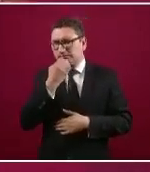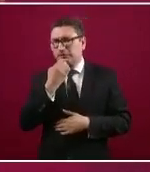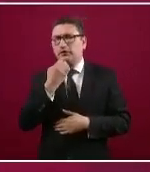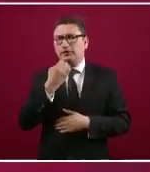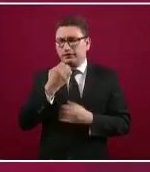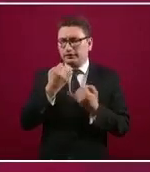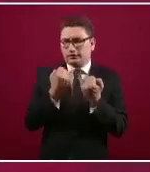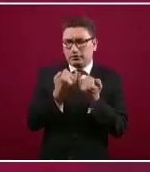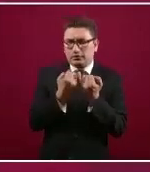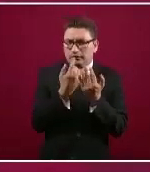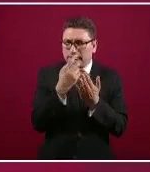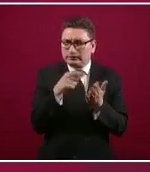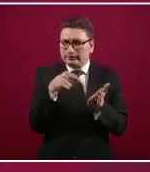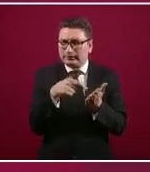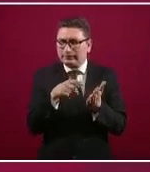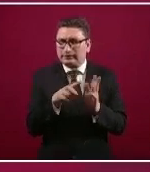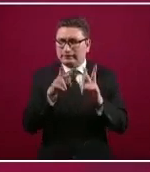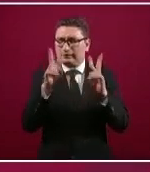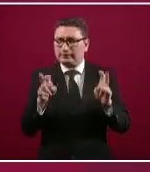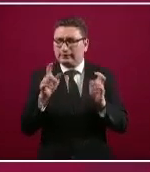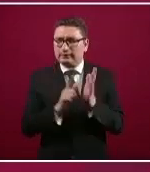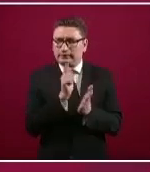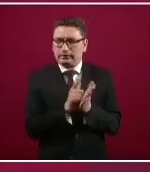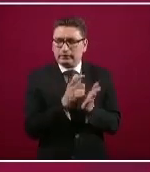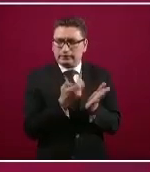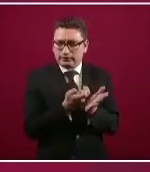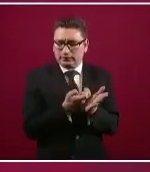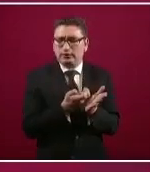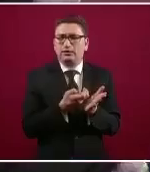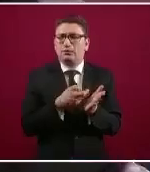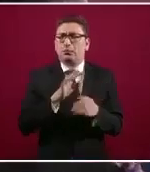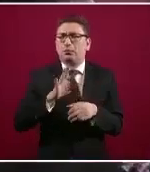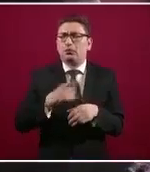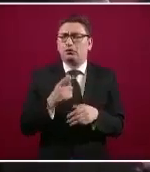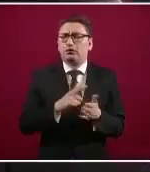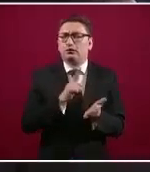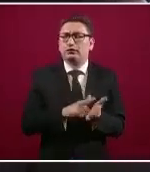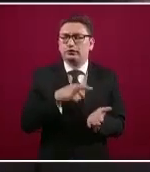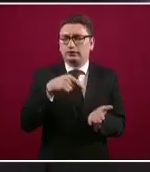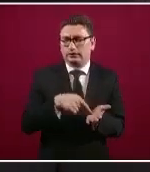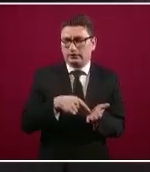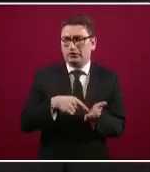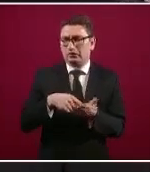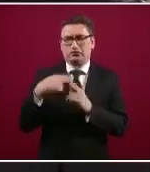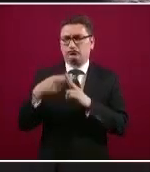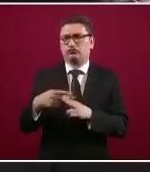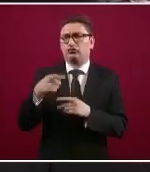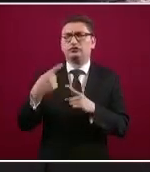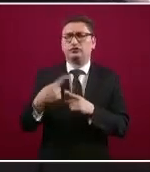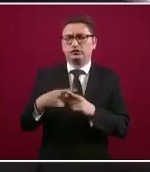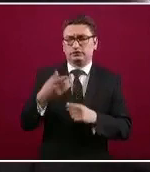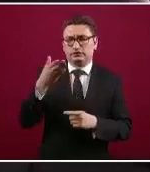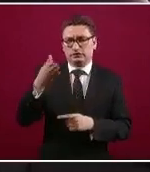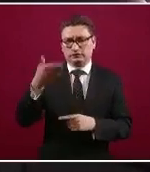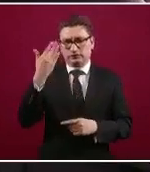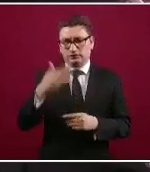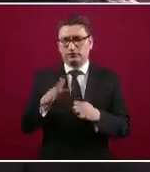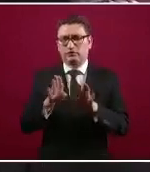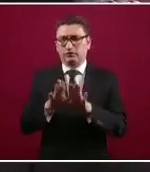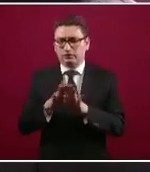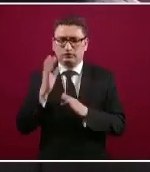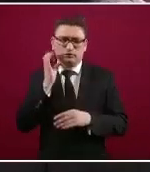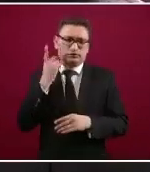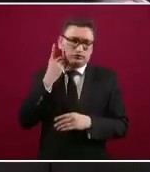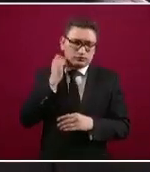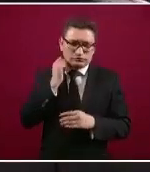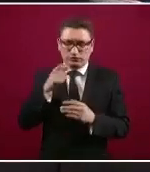el tema de la ley. Esa es una atribución que hoy tiene, y que siempre la ha tenido, el Poder Legislativo, y están corriendo un